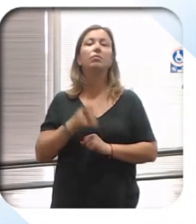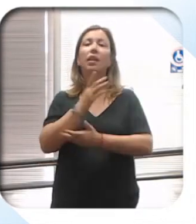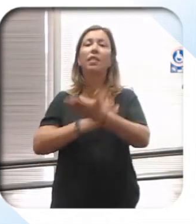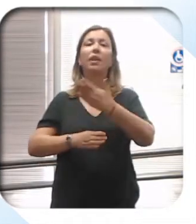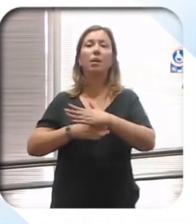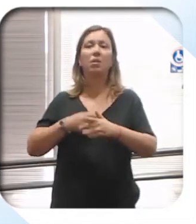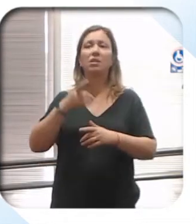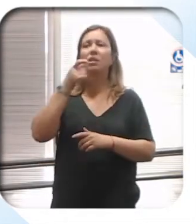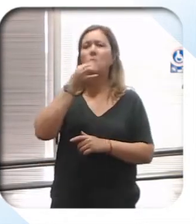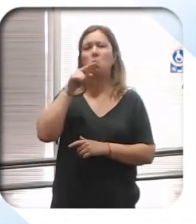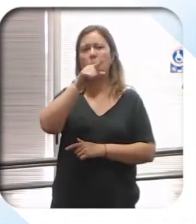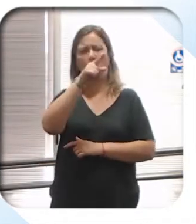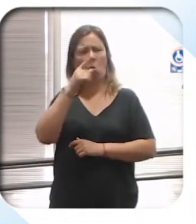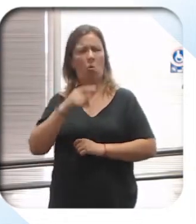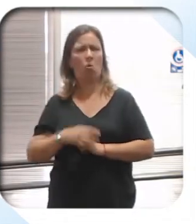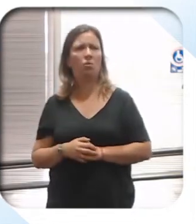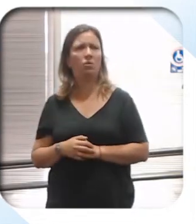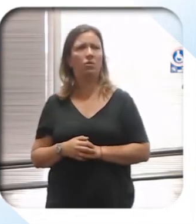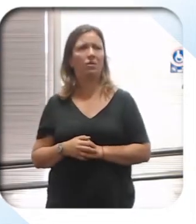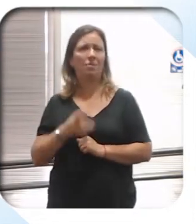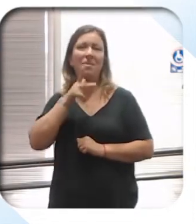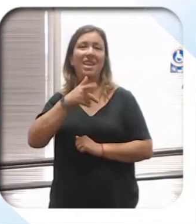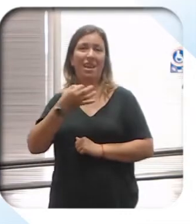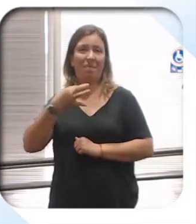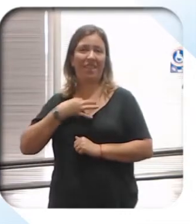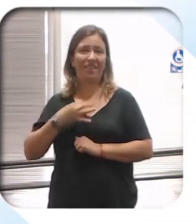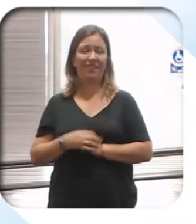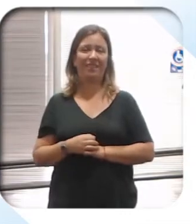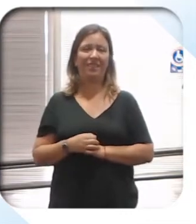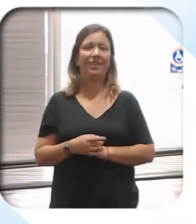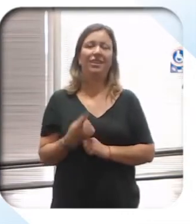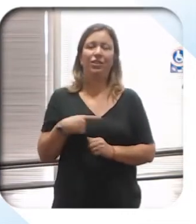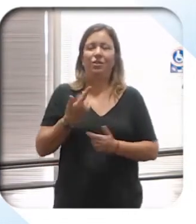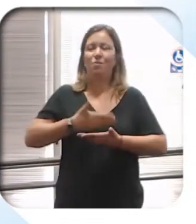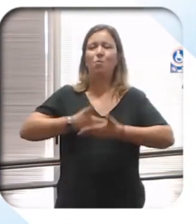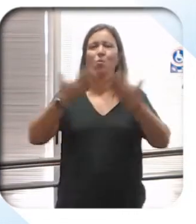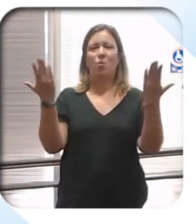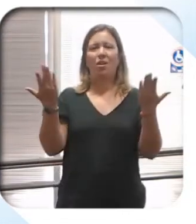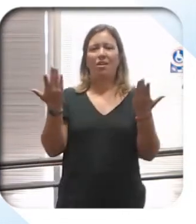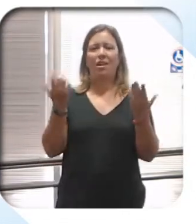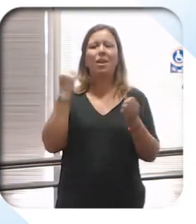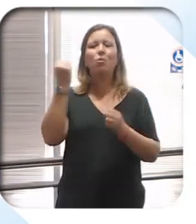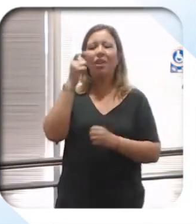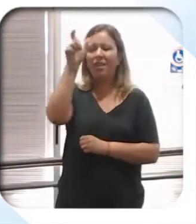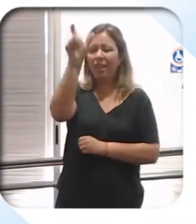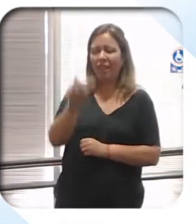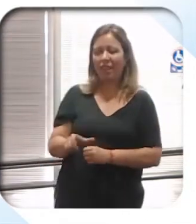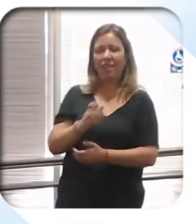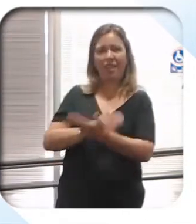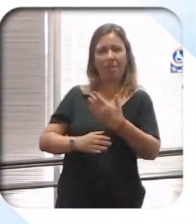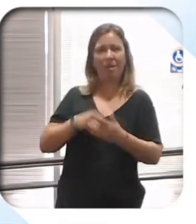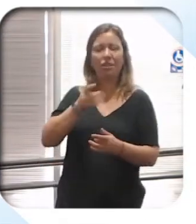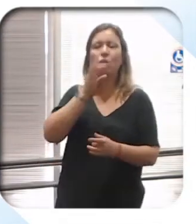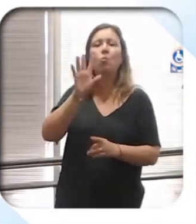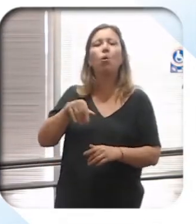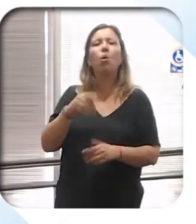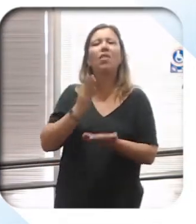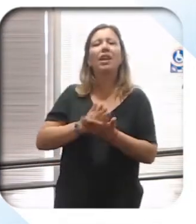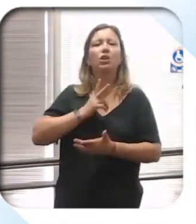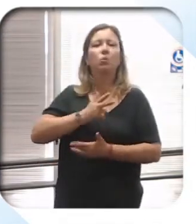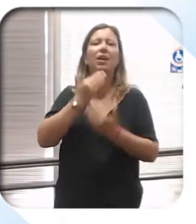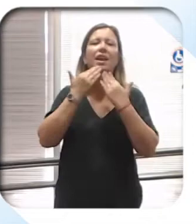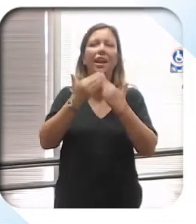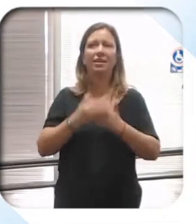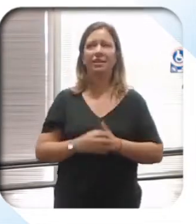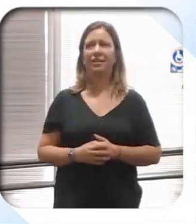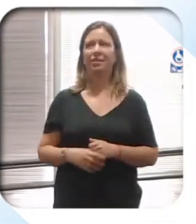discapacitadas eras vos, me decís. Exacto. ¿Ah? Entonces, digo, como para poder poner en centro la persona. Y eso es hablar de derechos humanos. Muchas gracias,